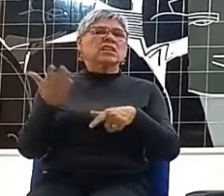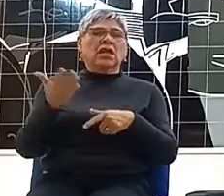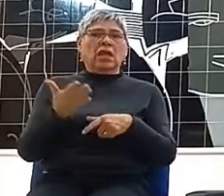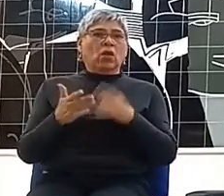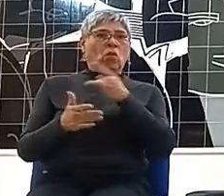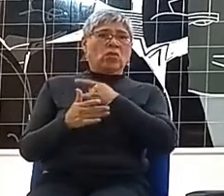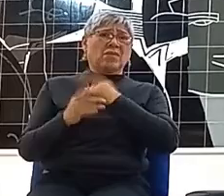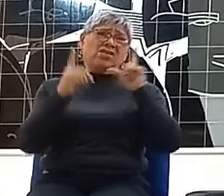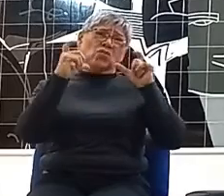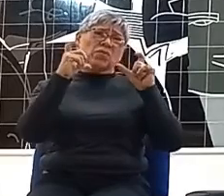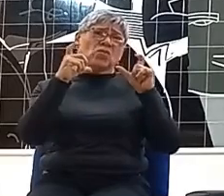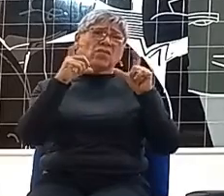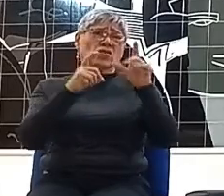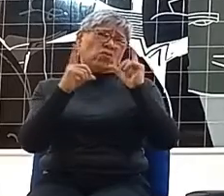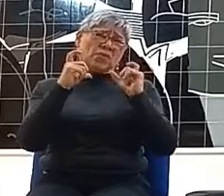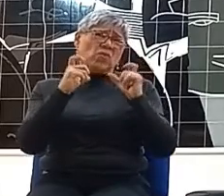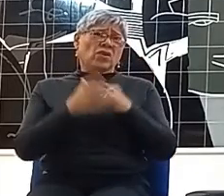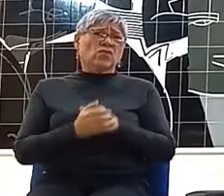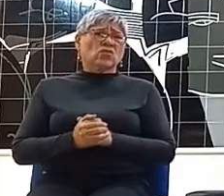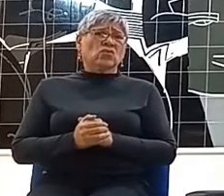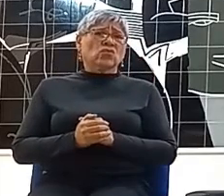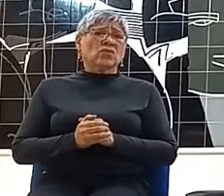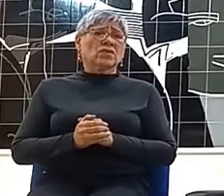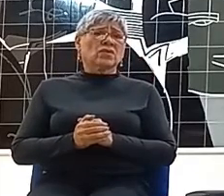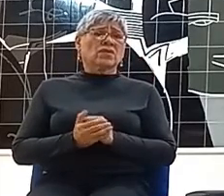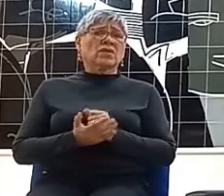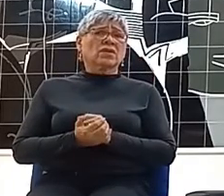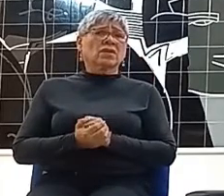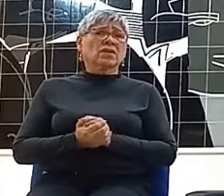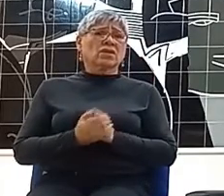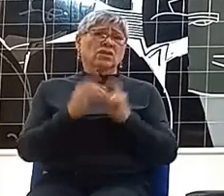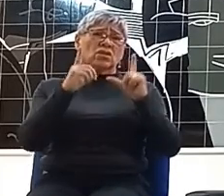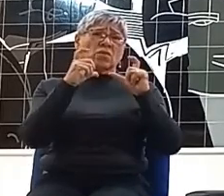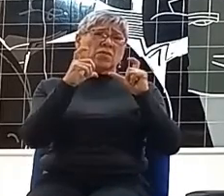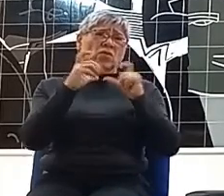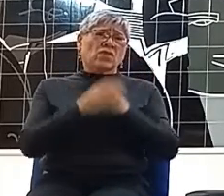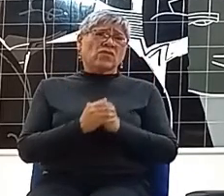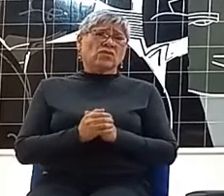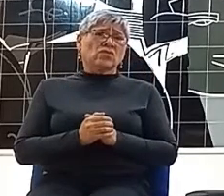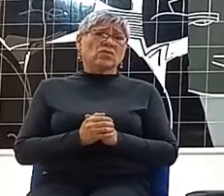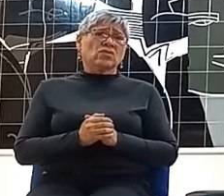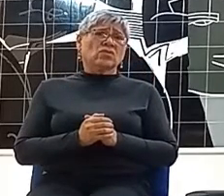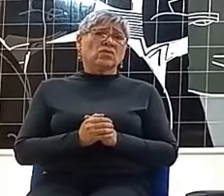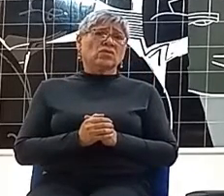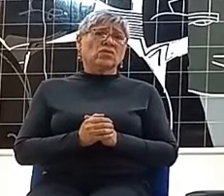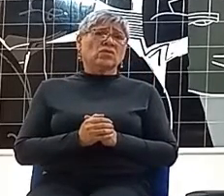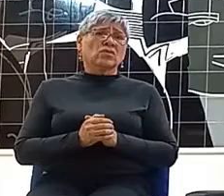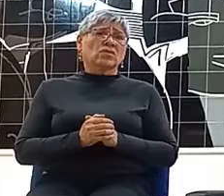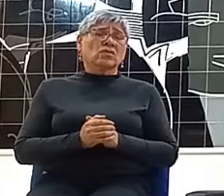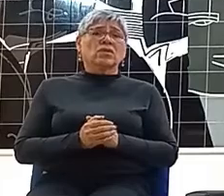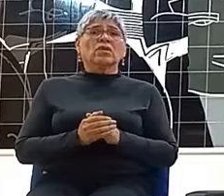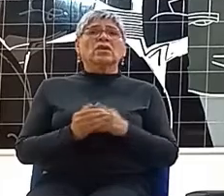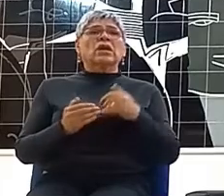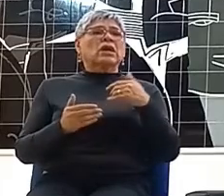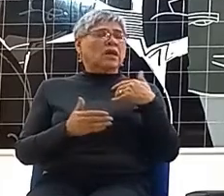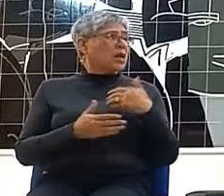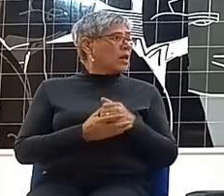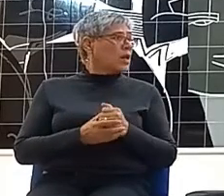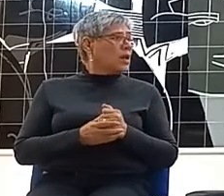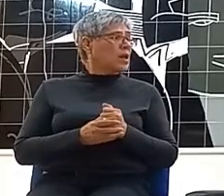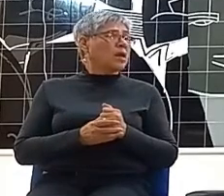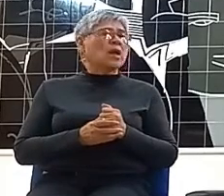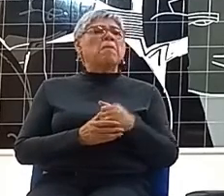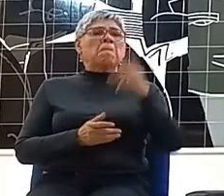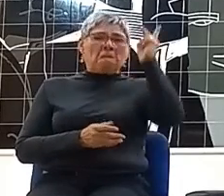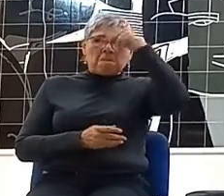universidad y empecé a viajar con frecuencia a Ecuador, a España, al